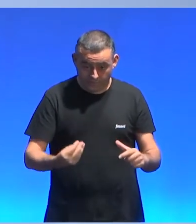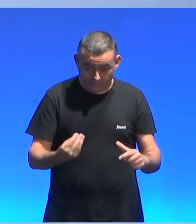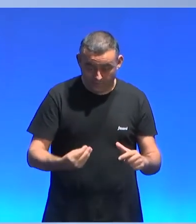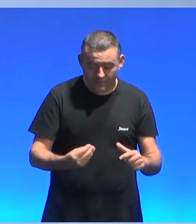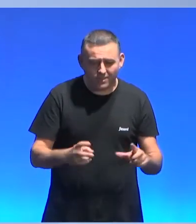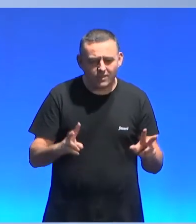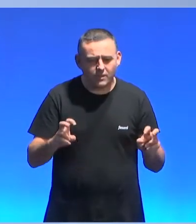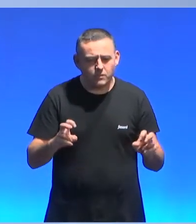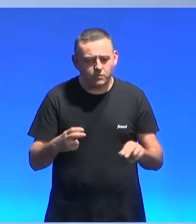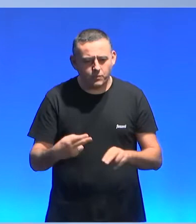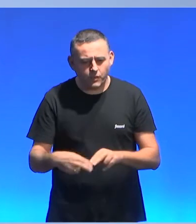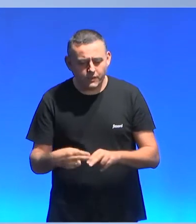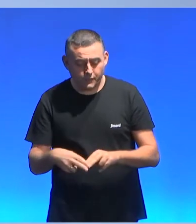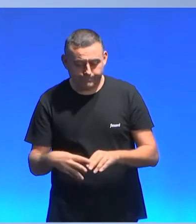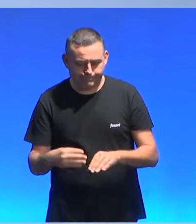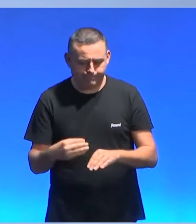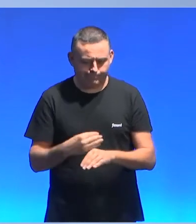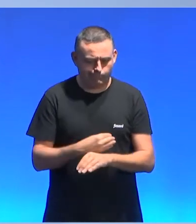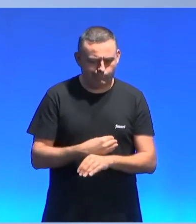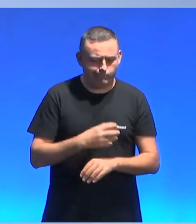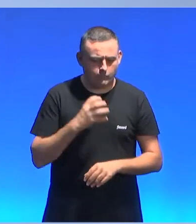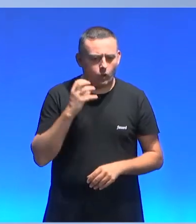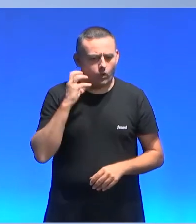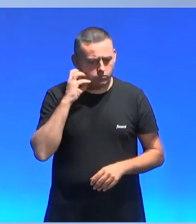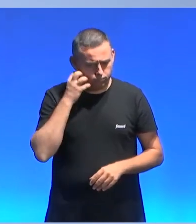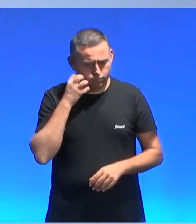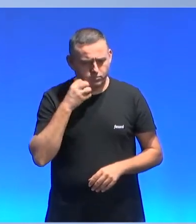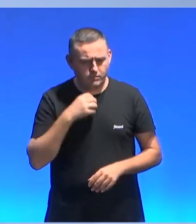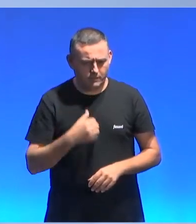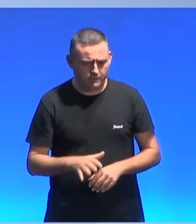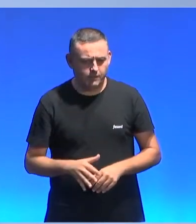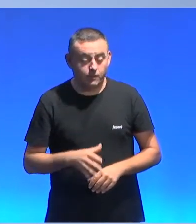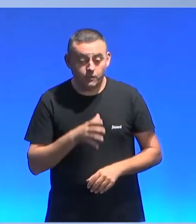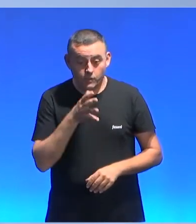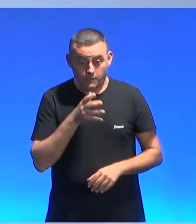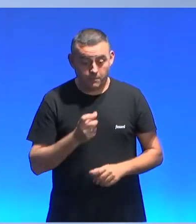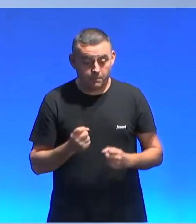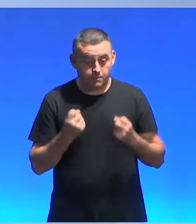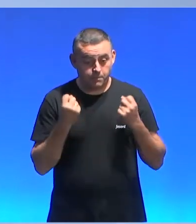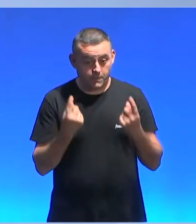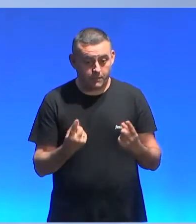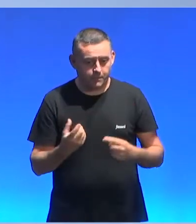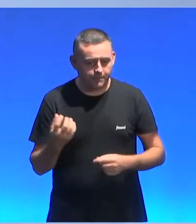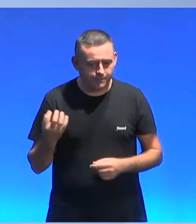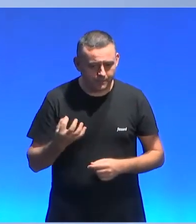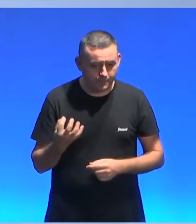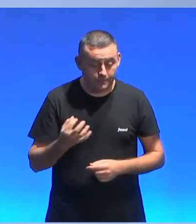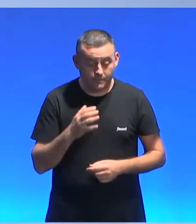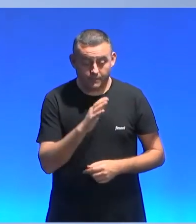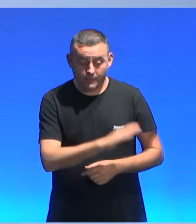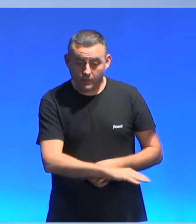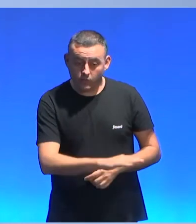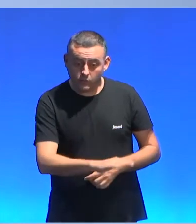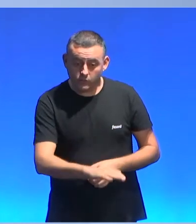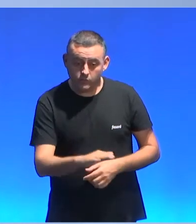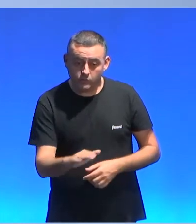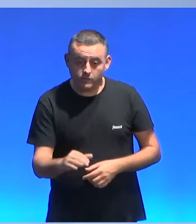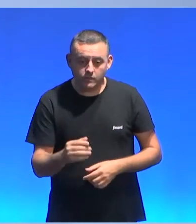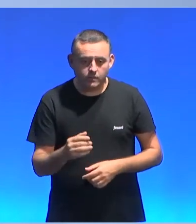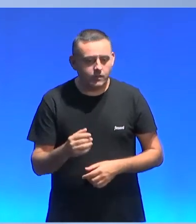políticamente, porque tiene que empezar con un asunto: que los niños salgan de